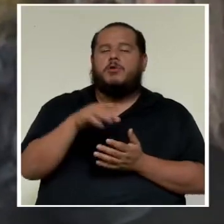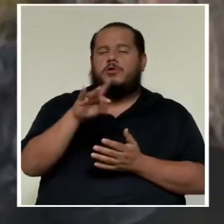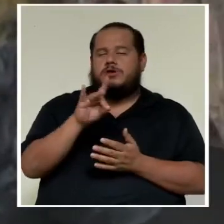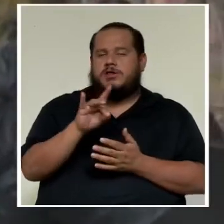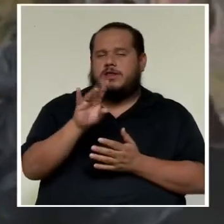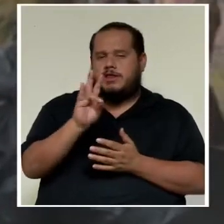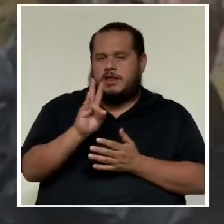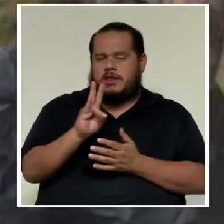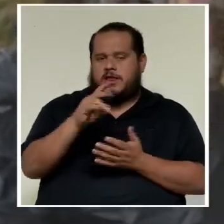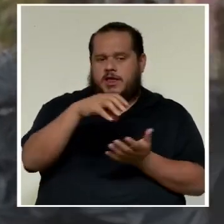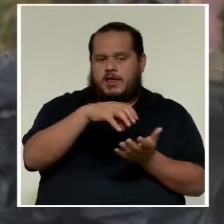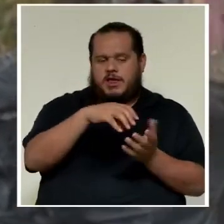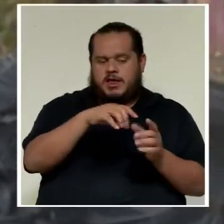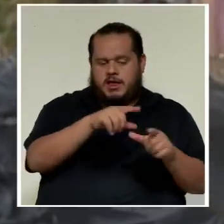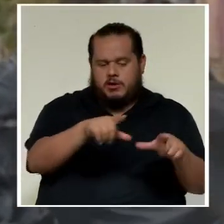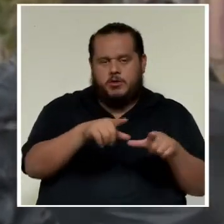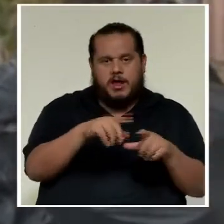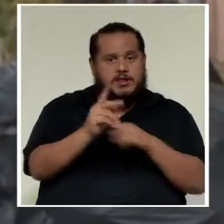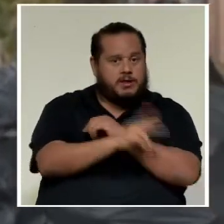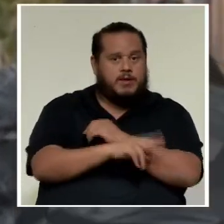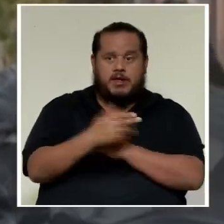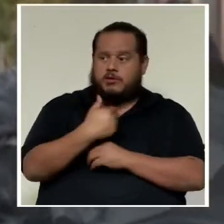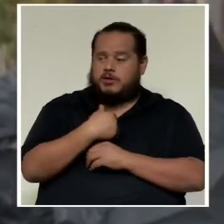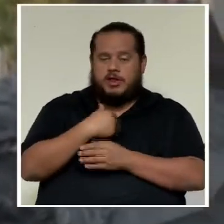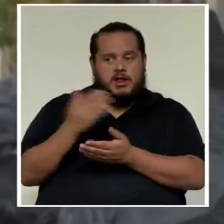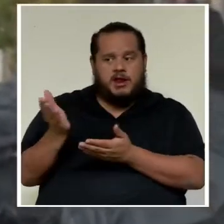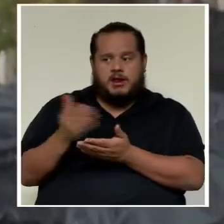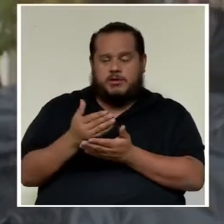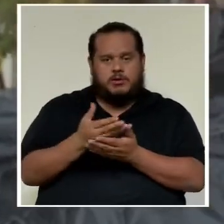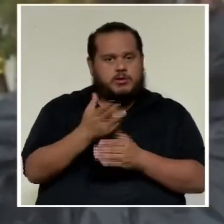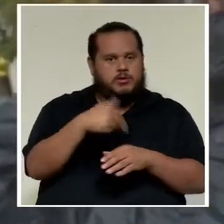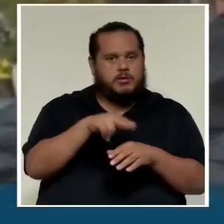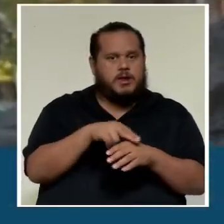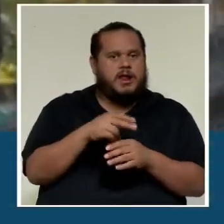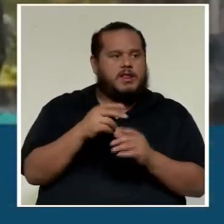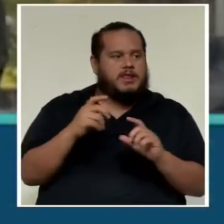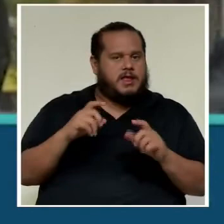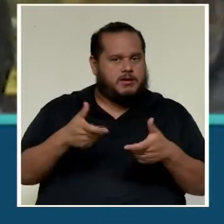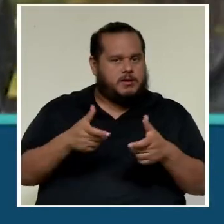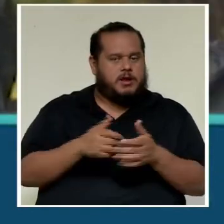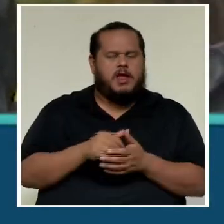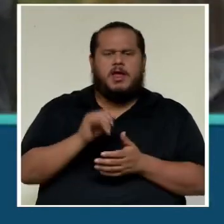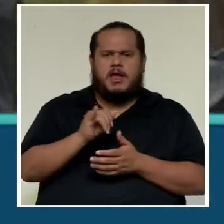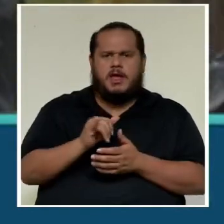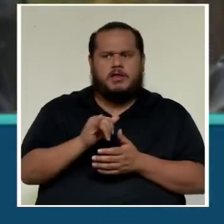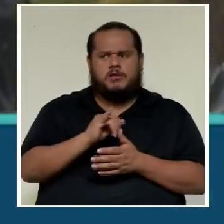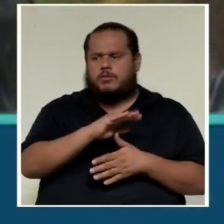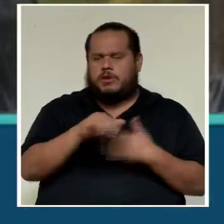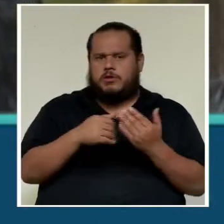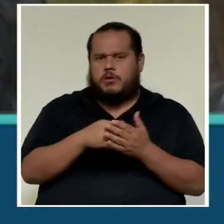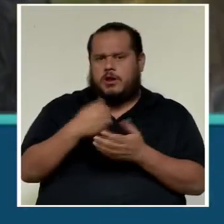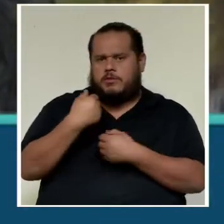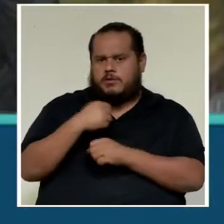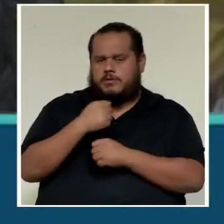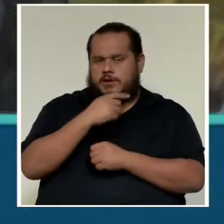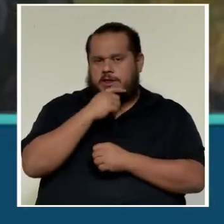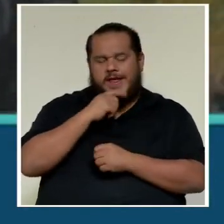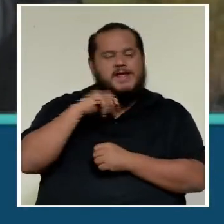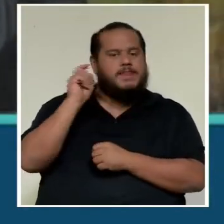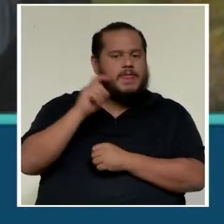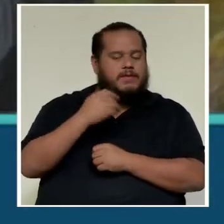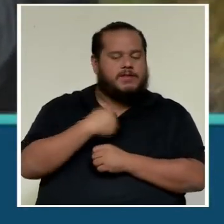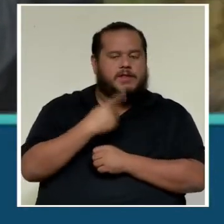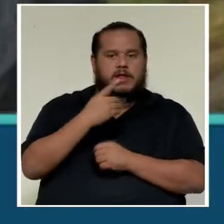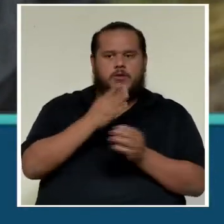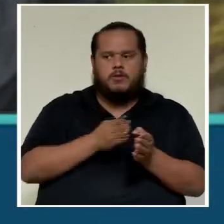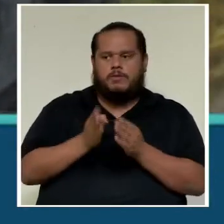todo el país no contaban con la recolección ordinaria de residuos. Esto pese a que a todas las municipalidades deben de tener un